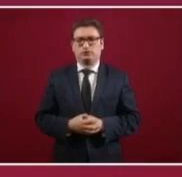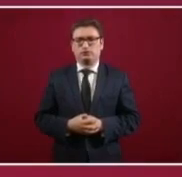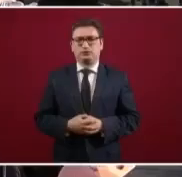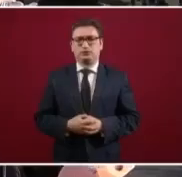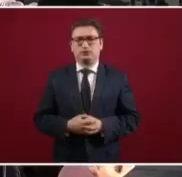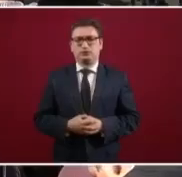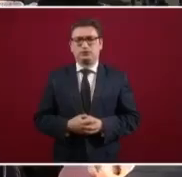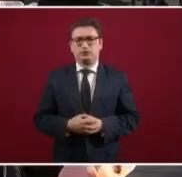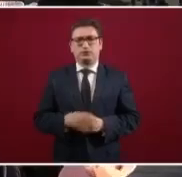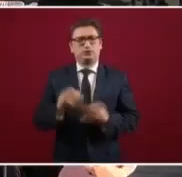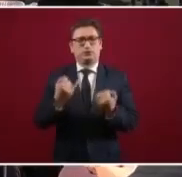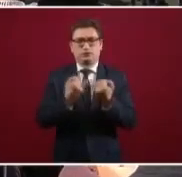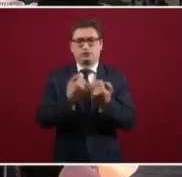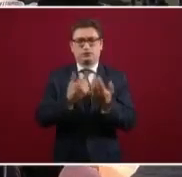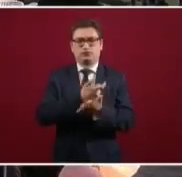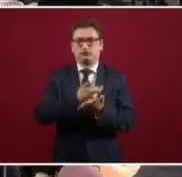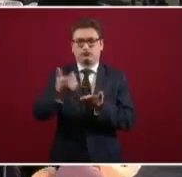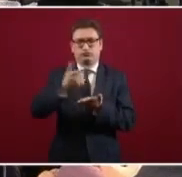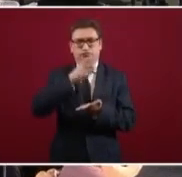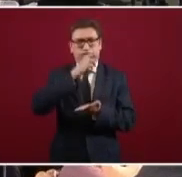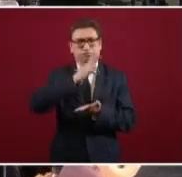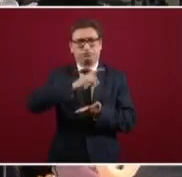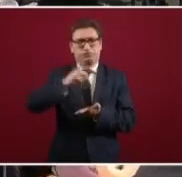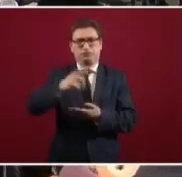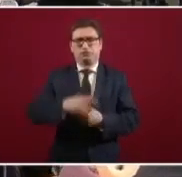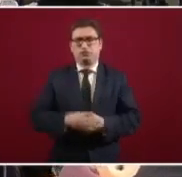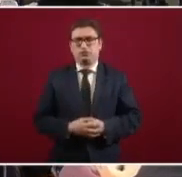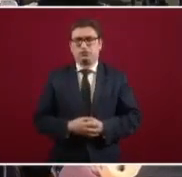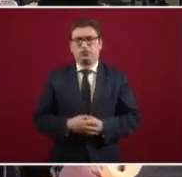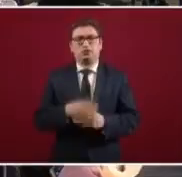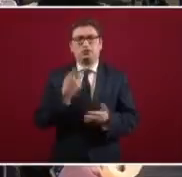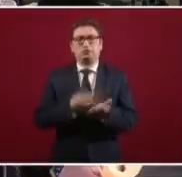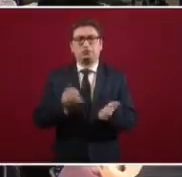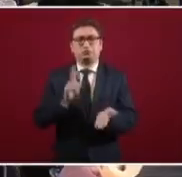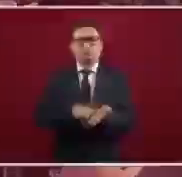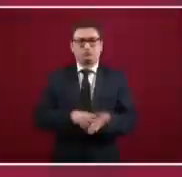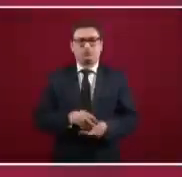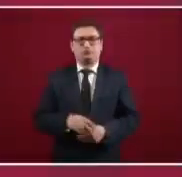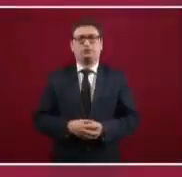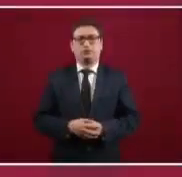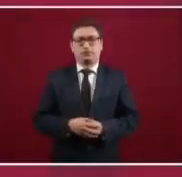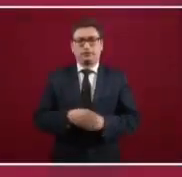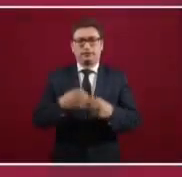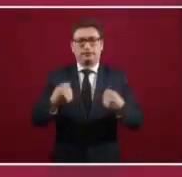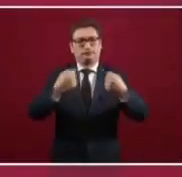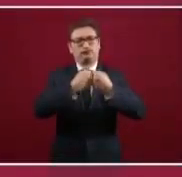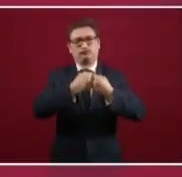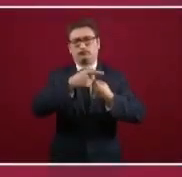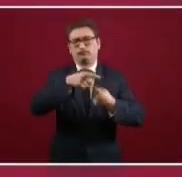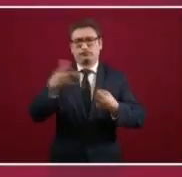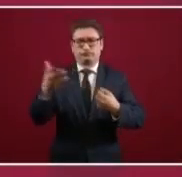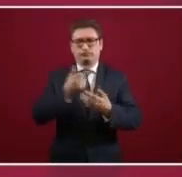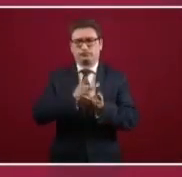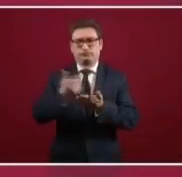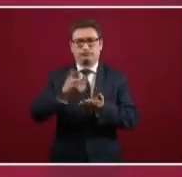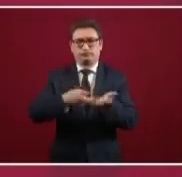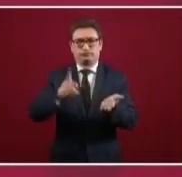se mejoró el salario al doble en la zona fronteriza